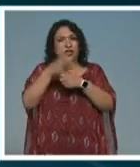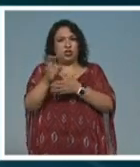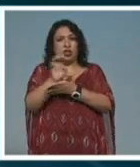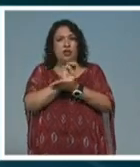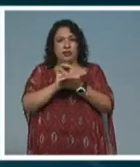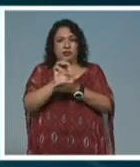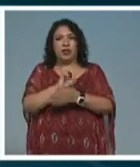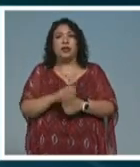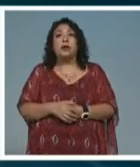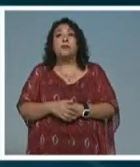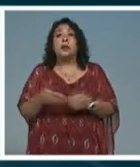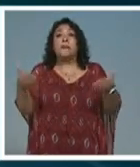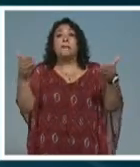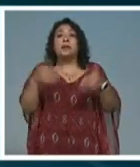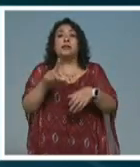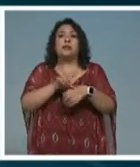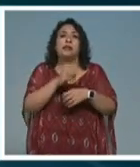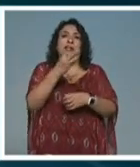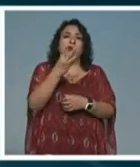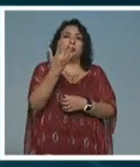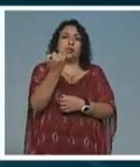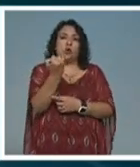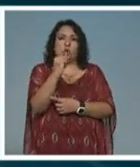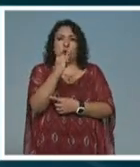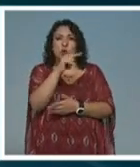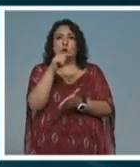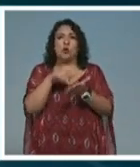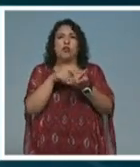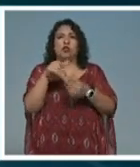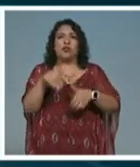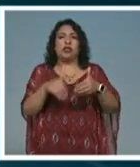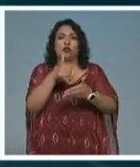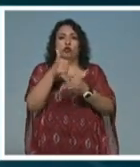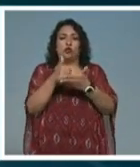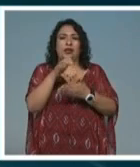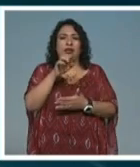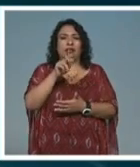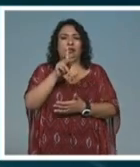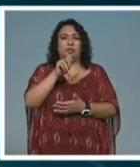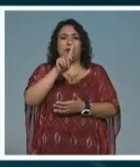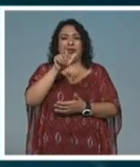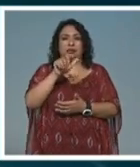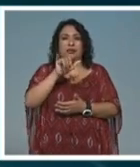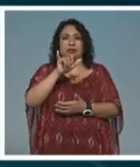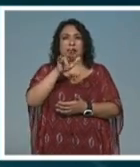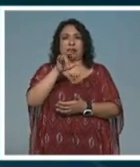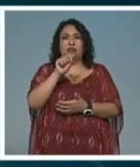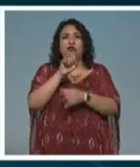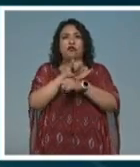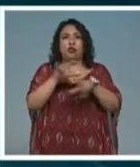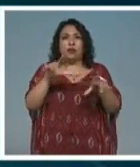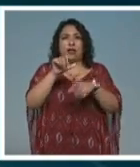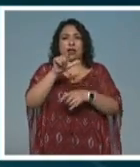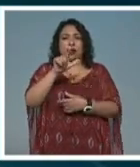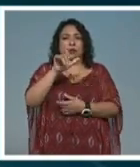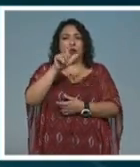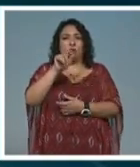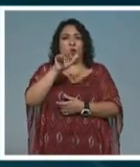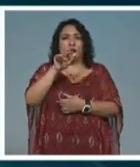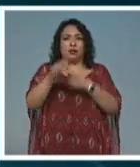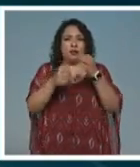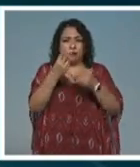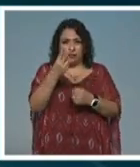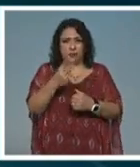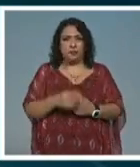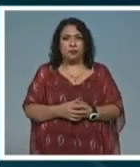escénica. Y se presenta el 3 y 5 de junio en el Teatro de la Ciudad Esperanza Iris. Con información de Alberto Aranda,